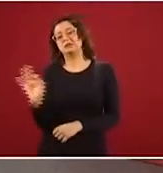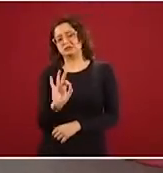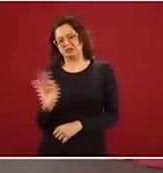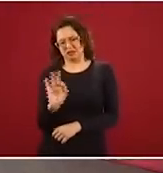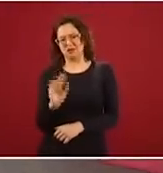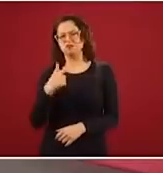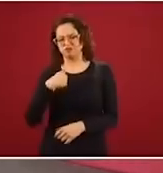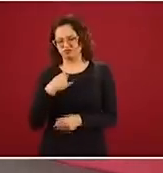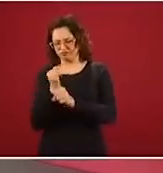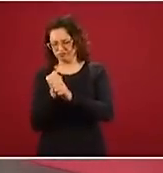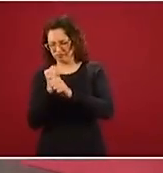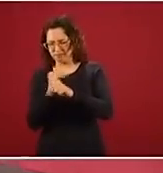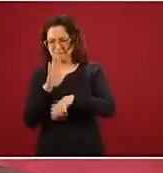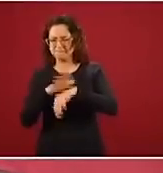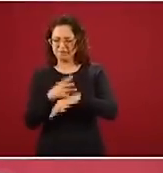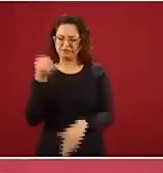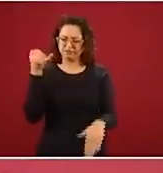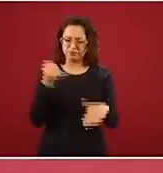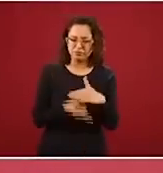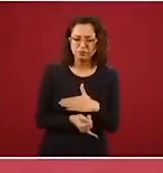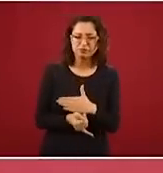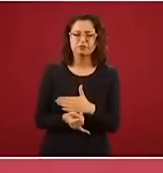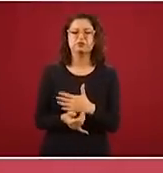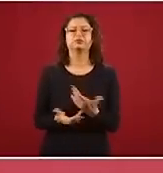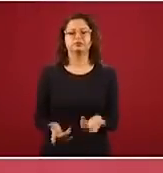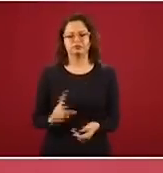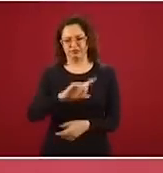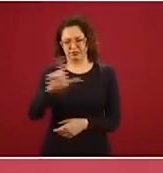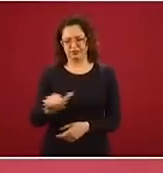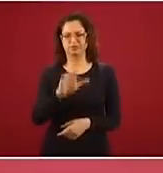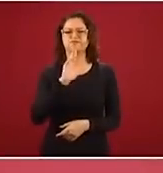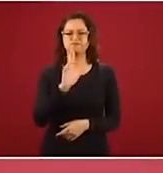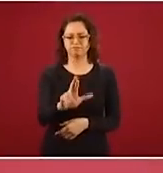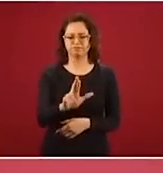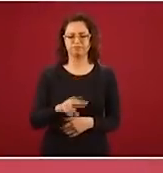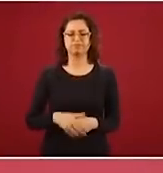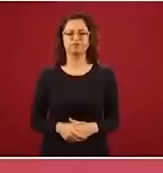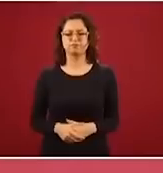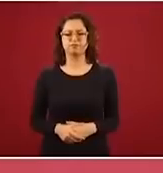a informar bien para darte una